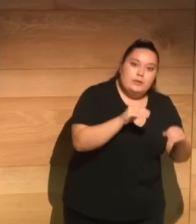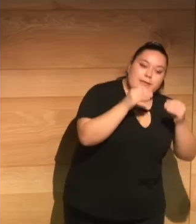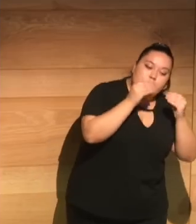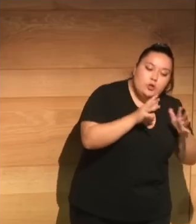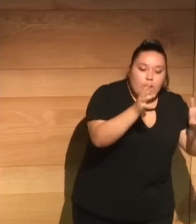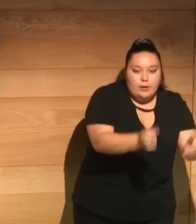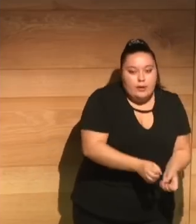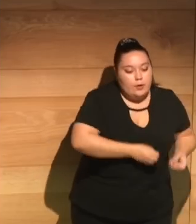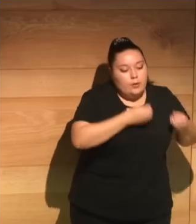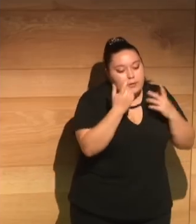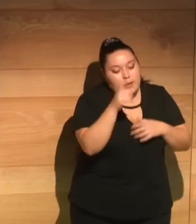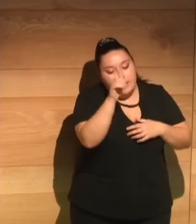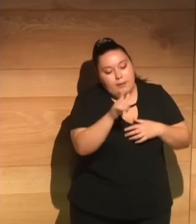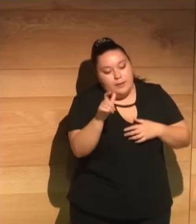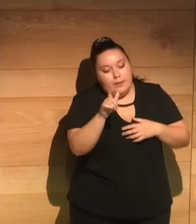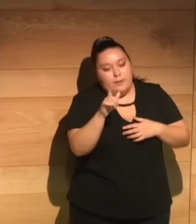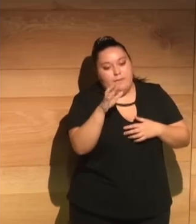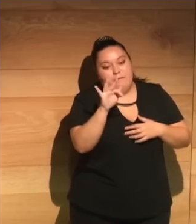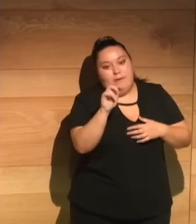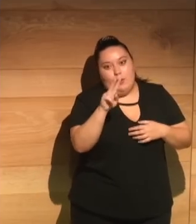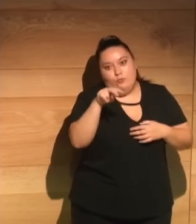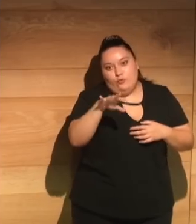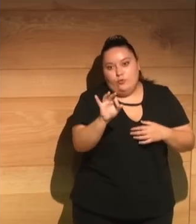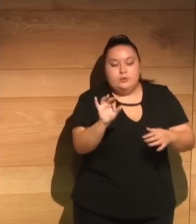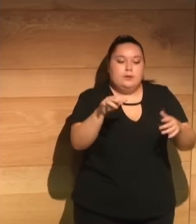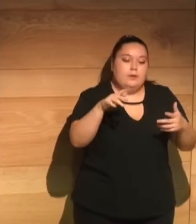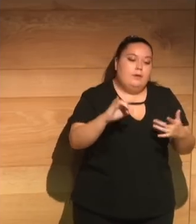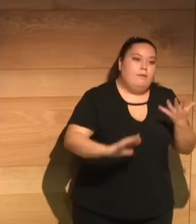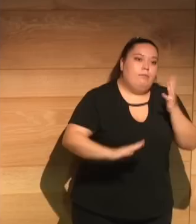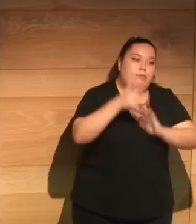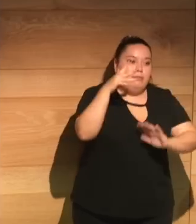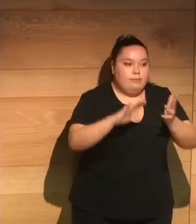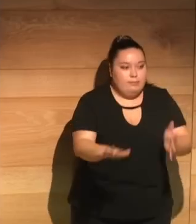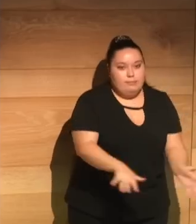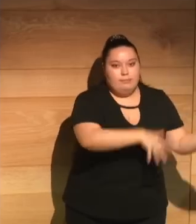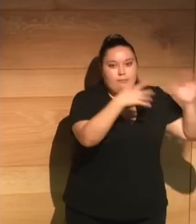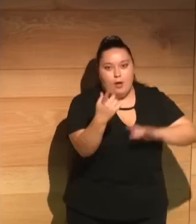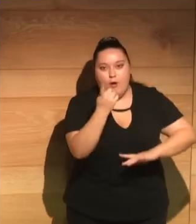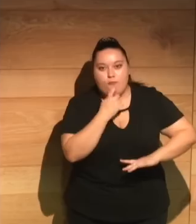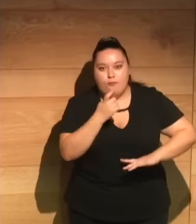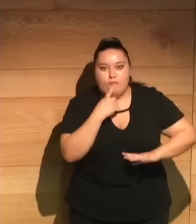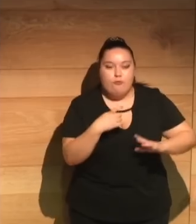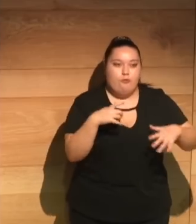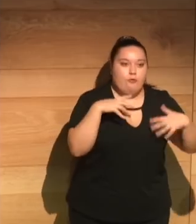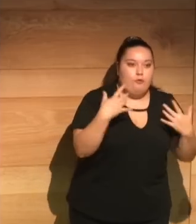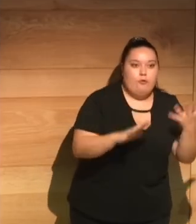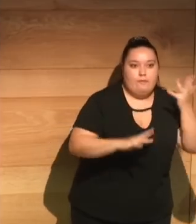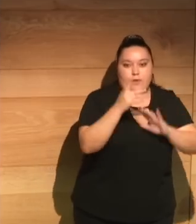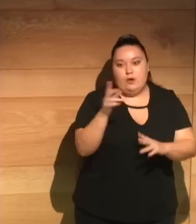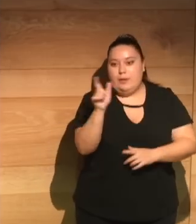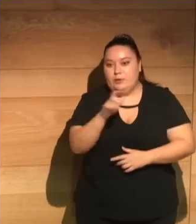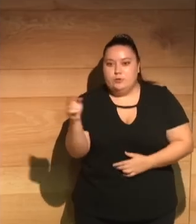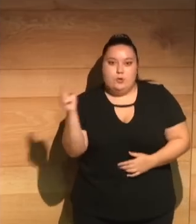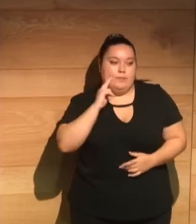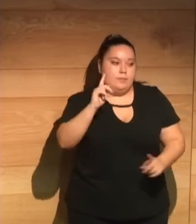están contando que los faunos descienden al infierno. Hay algo que me resulta más interesante. Y la lente se cambia a rojo y entonces están en el infierno y la gente se asusta.